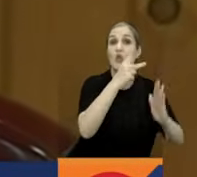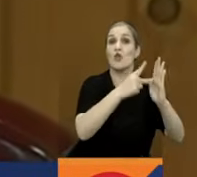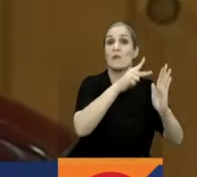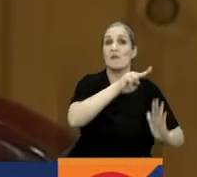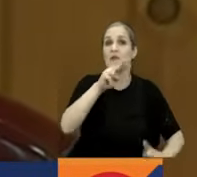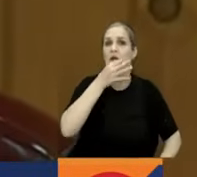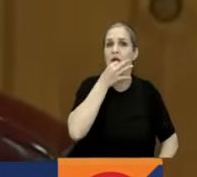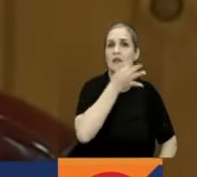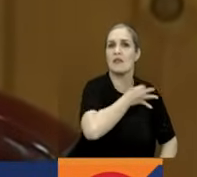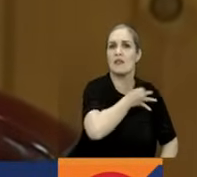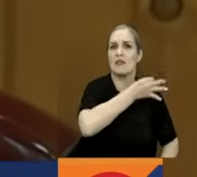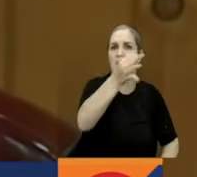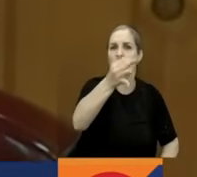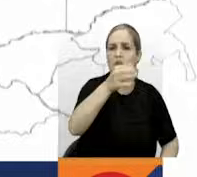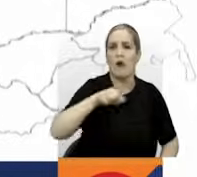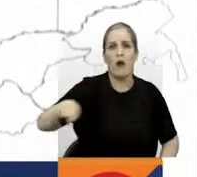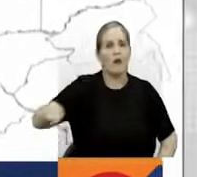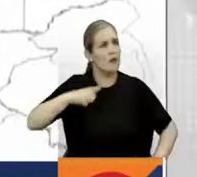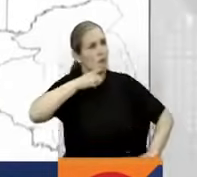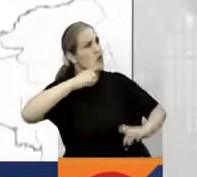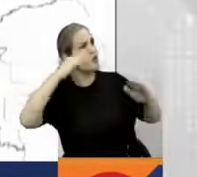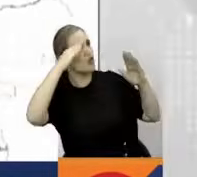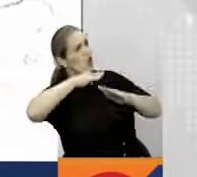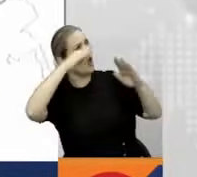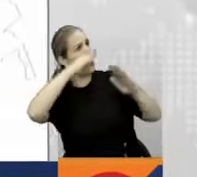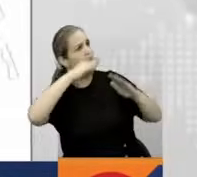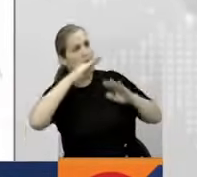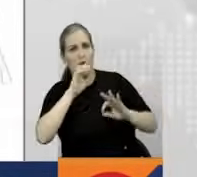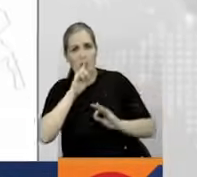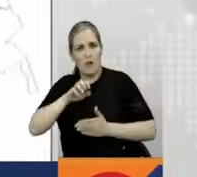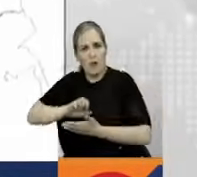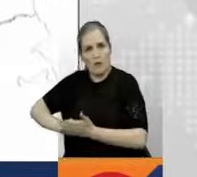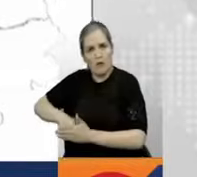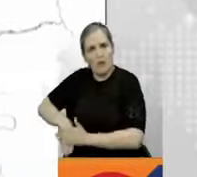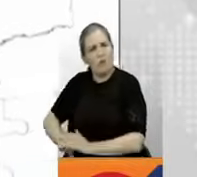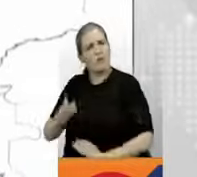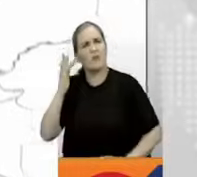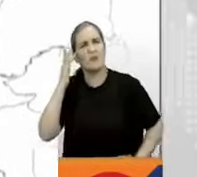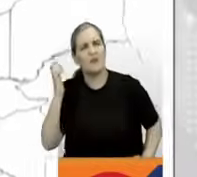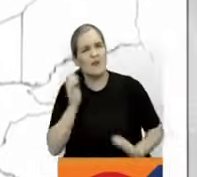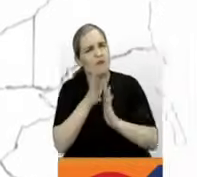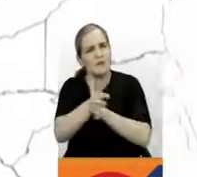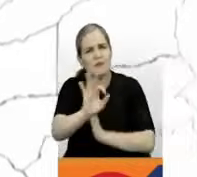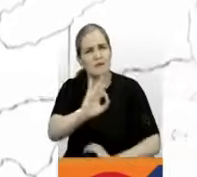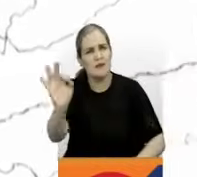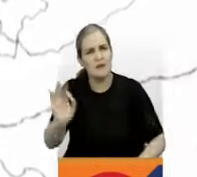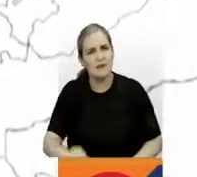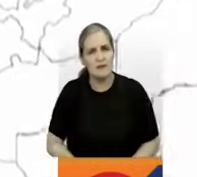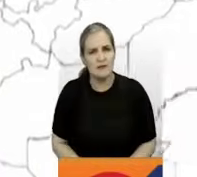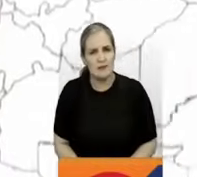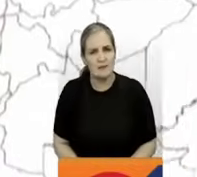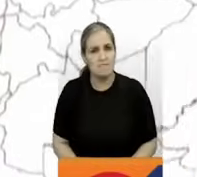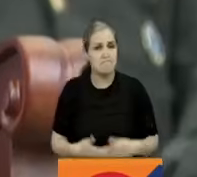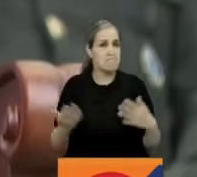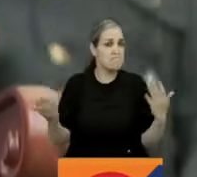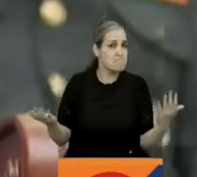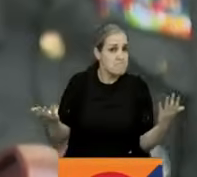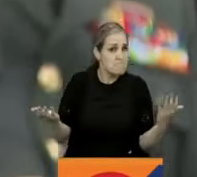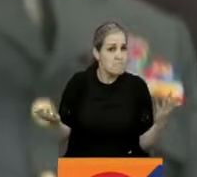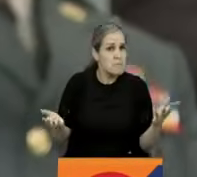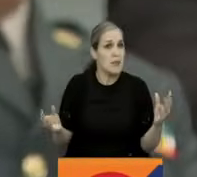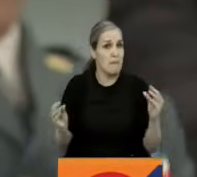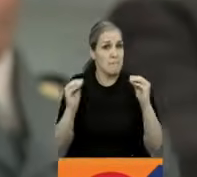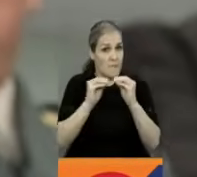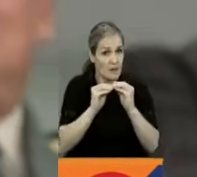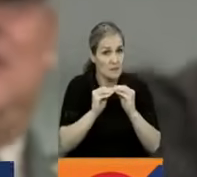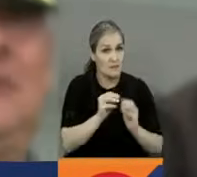Petro hizo la denuncia no dieron a conocer el país esta información? Es más, cuando el